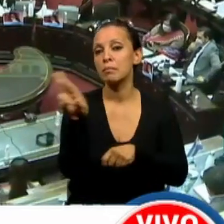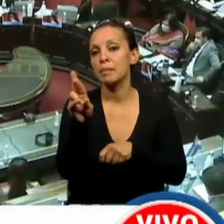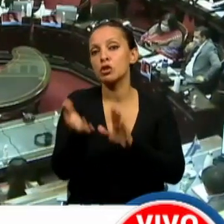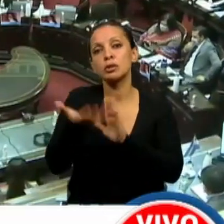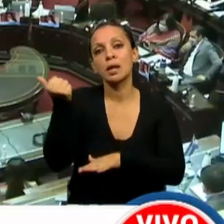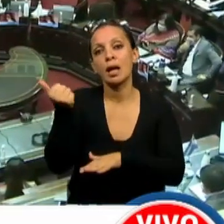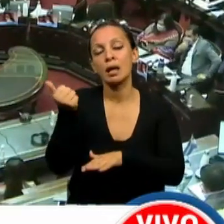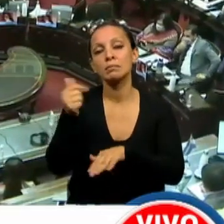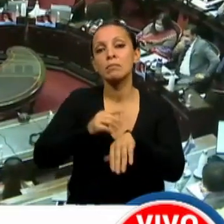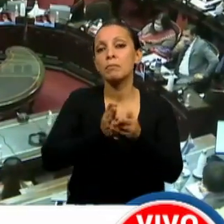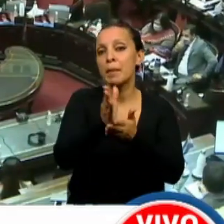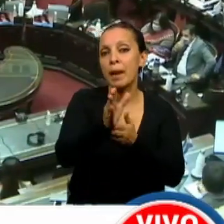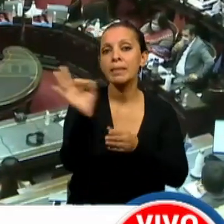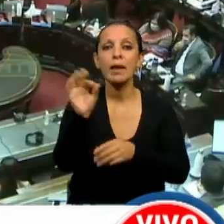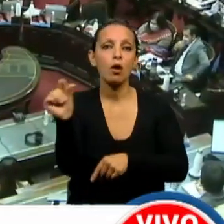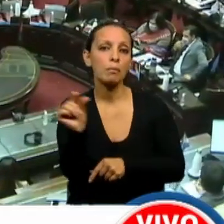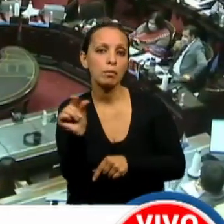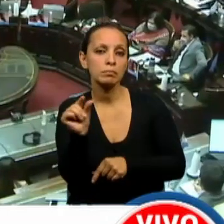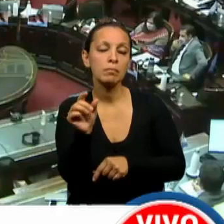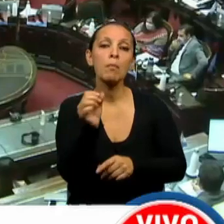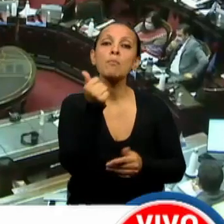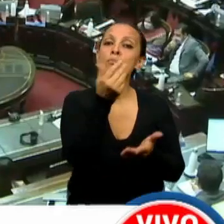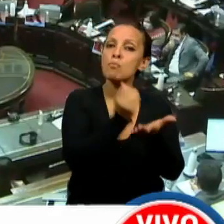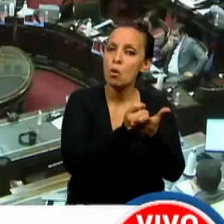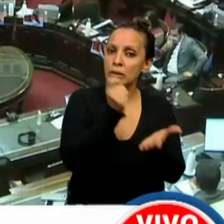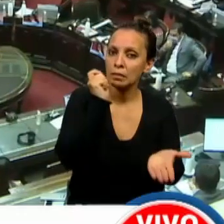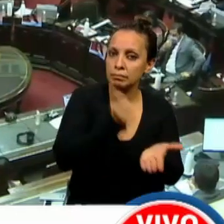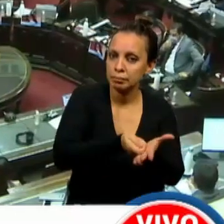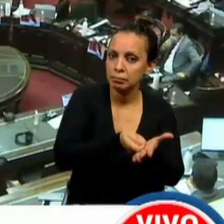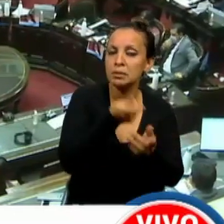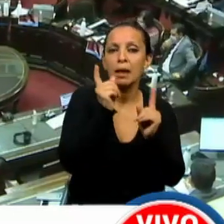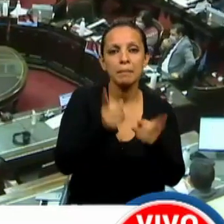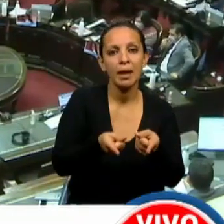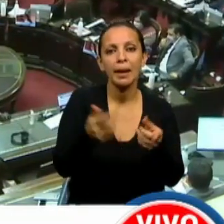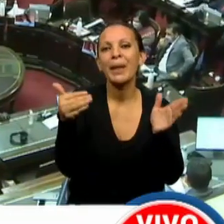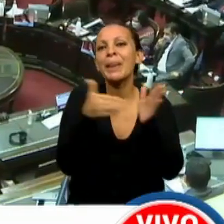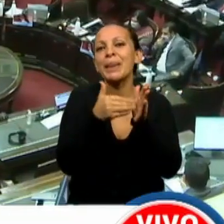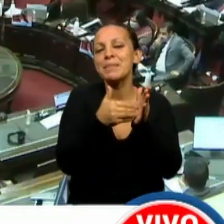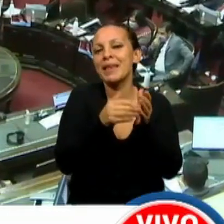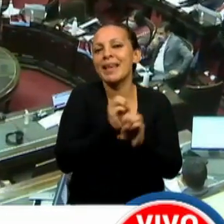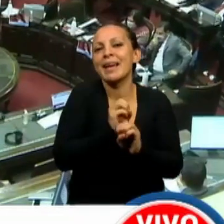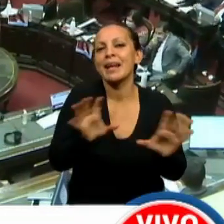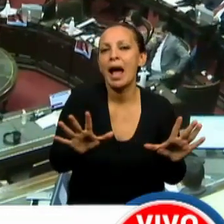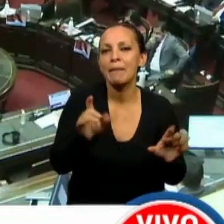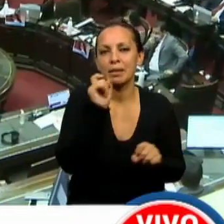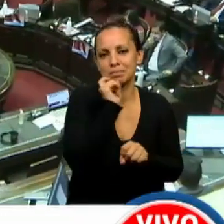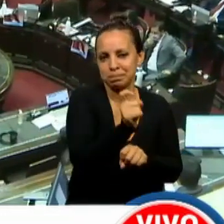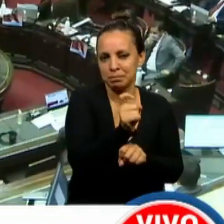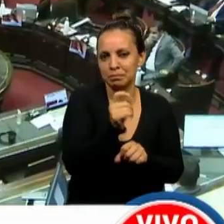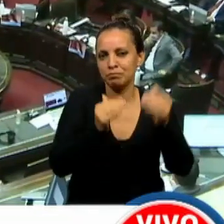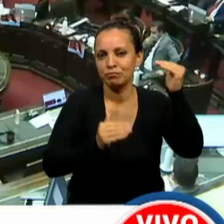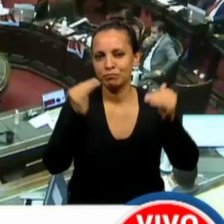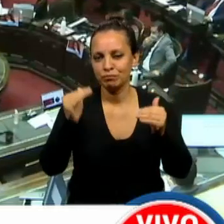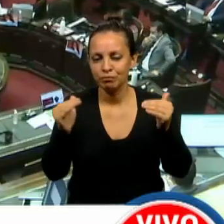transitorias o definitivas, o multas, cuyo gravamen será según la gravedad de las faltas, pudiendo